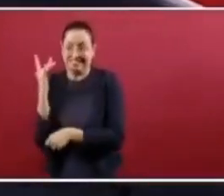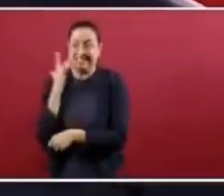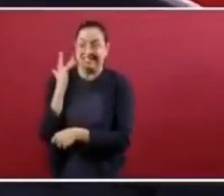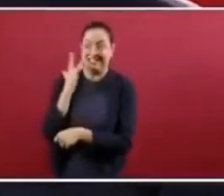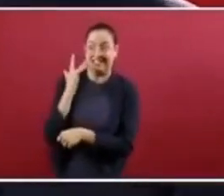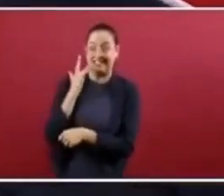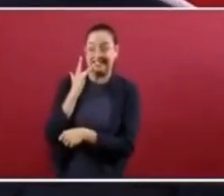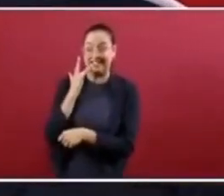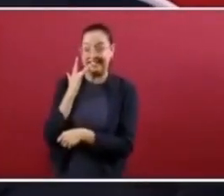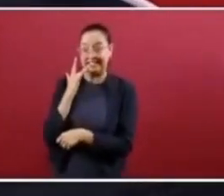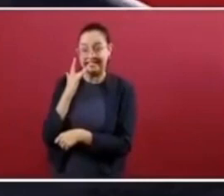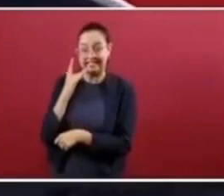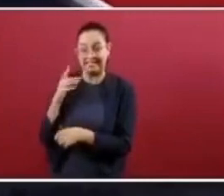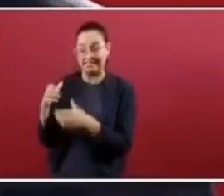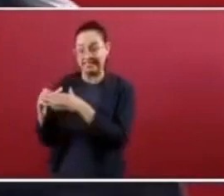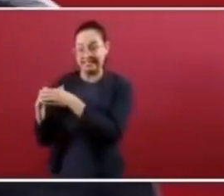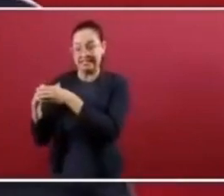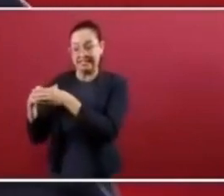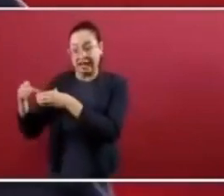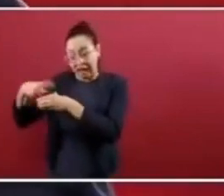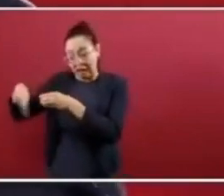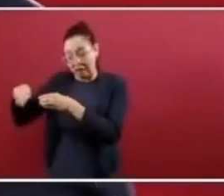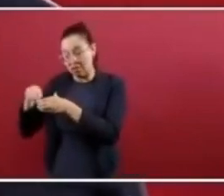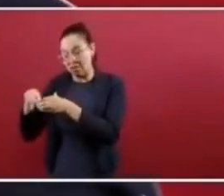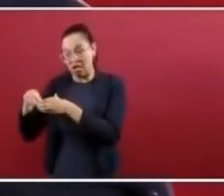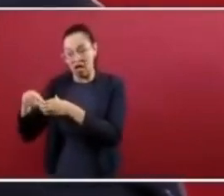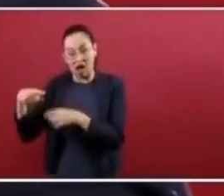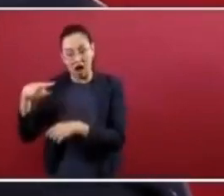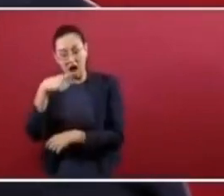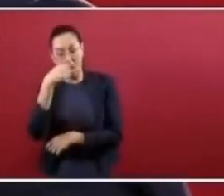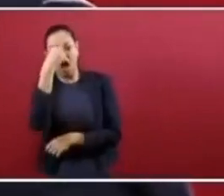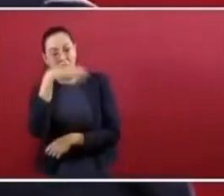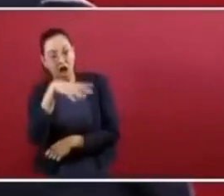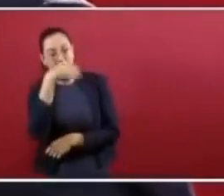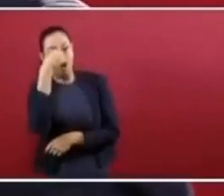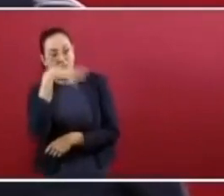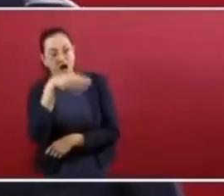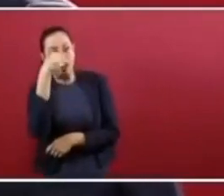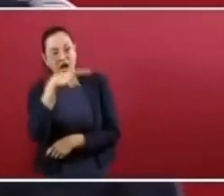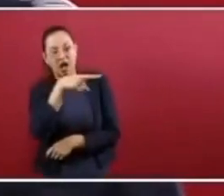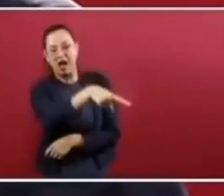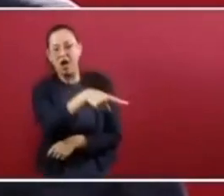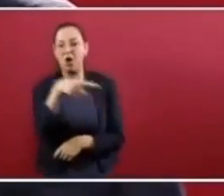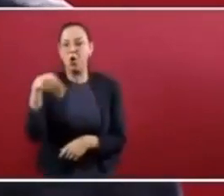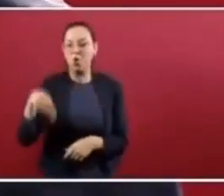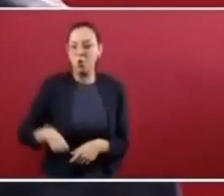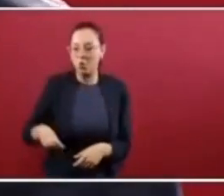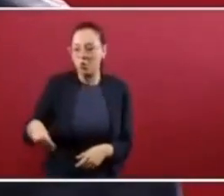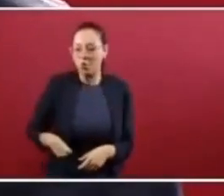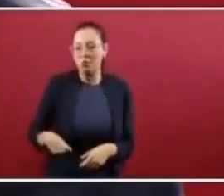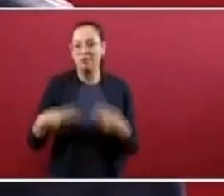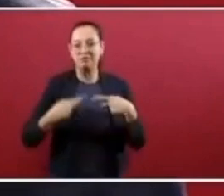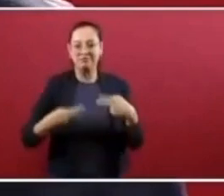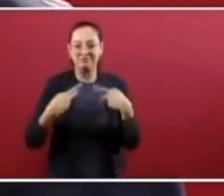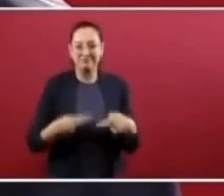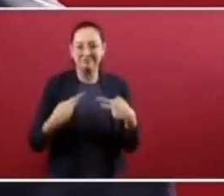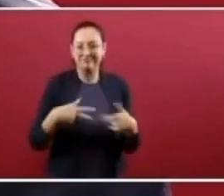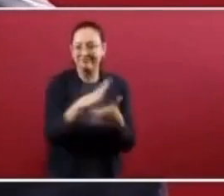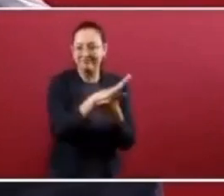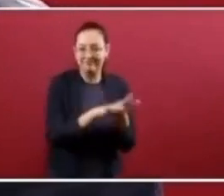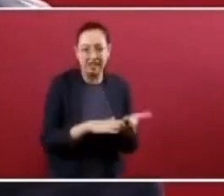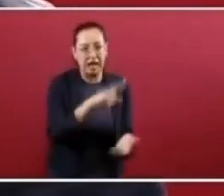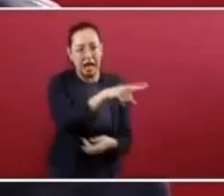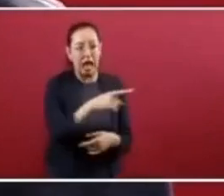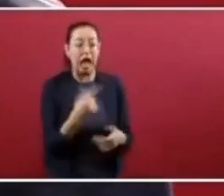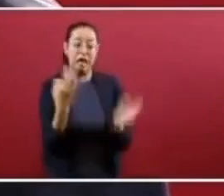se la cargaban siempre a los de abajo, a los diablitos, ¿no?, a